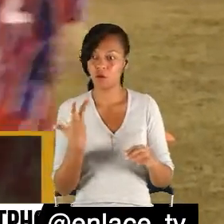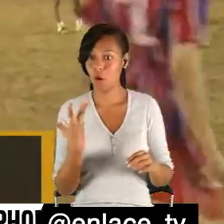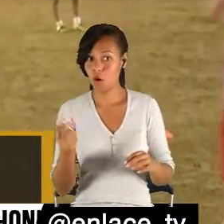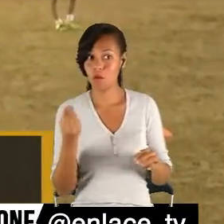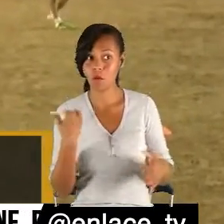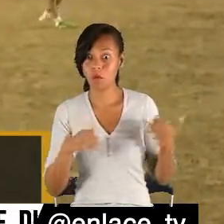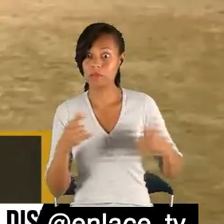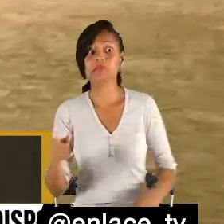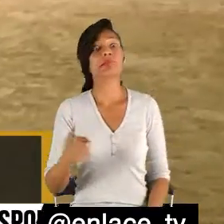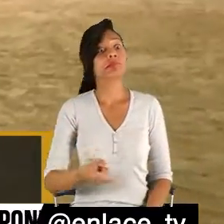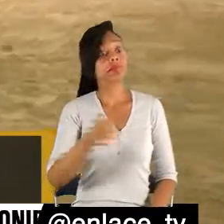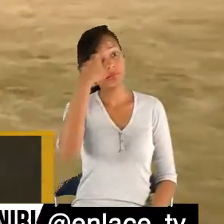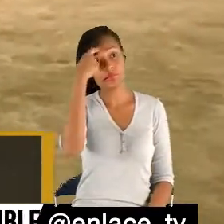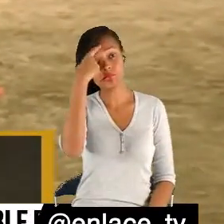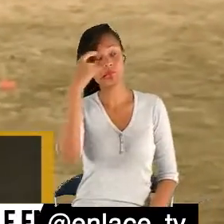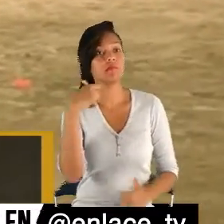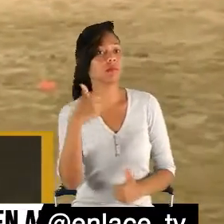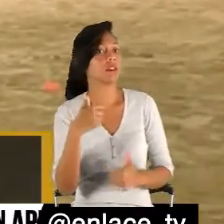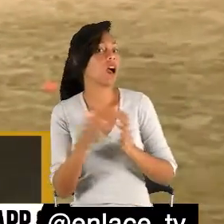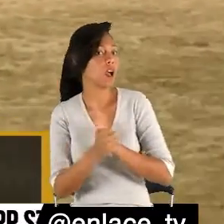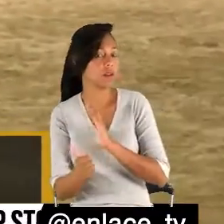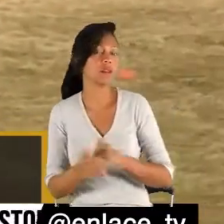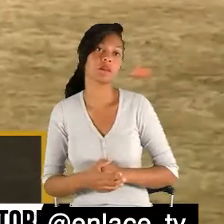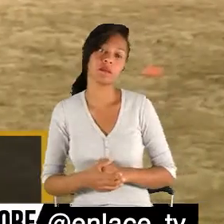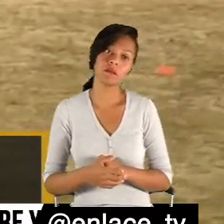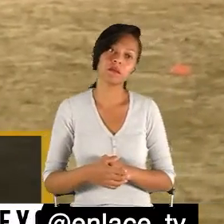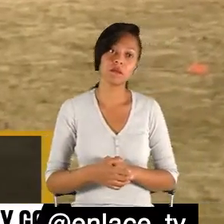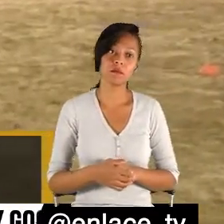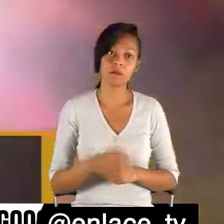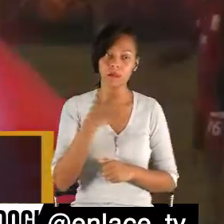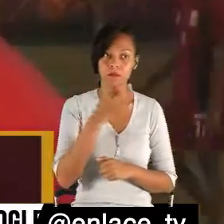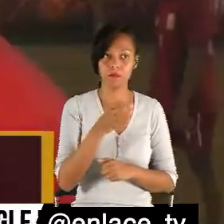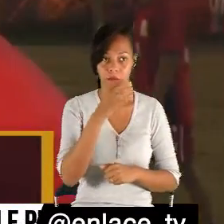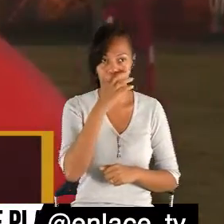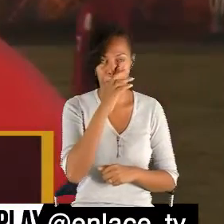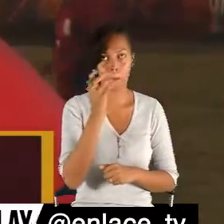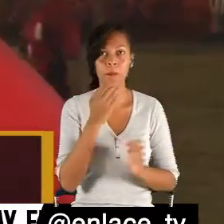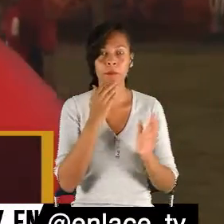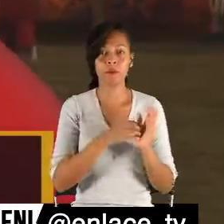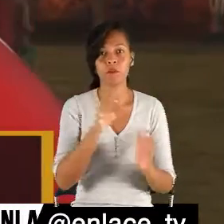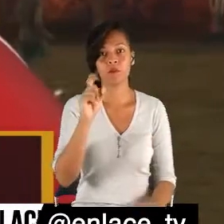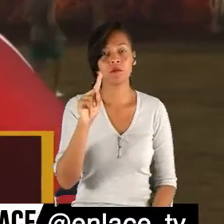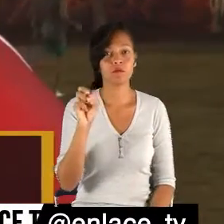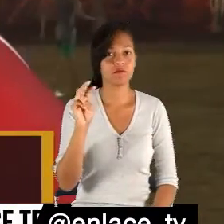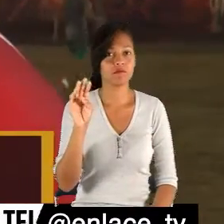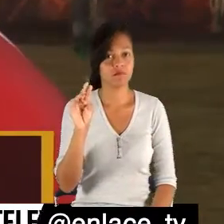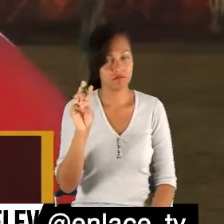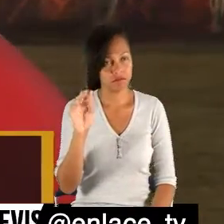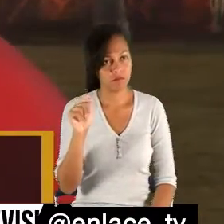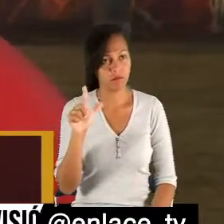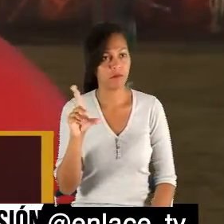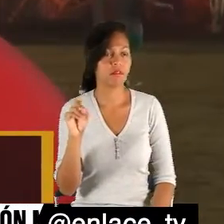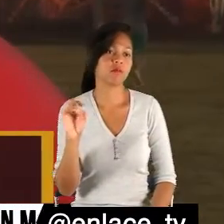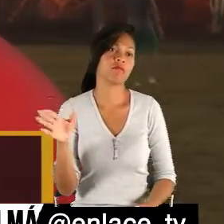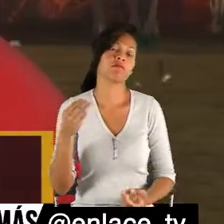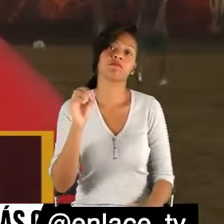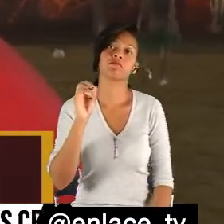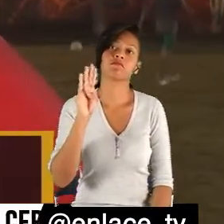talentoso pero recalcó osvaldo william cervantes villalba